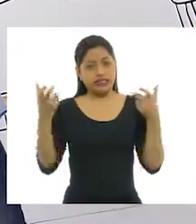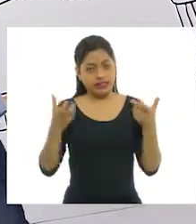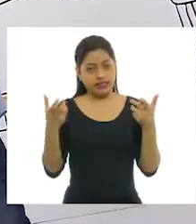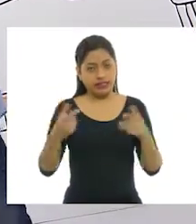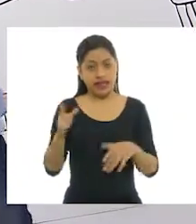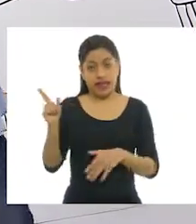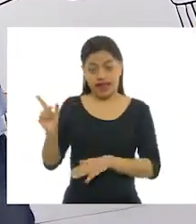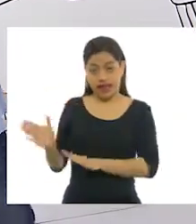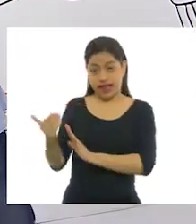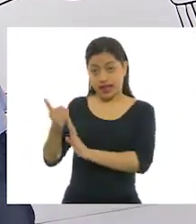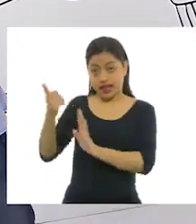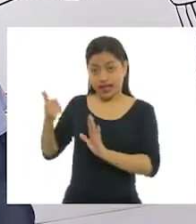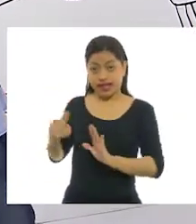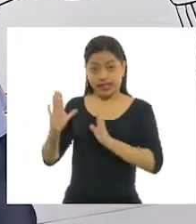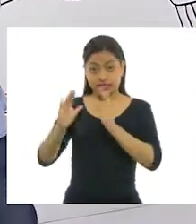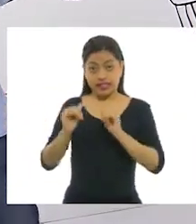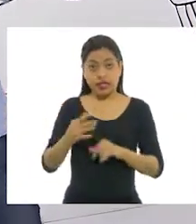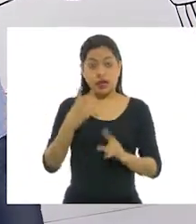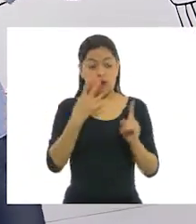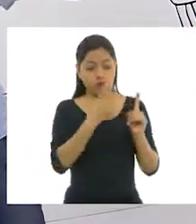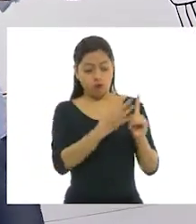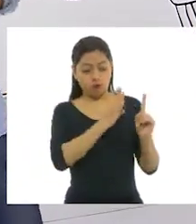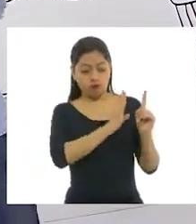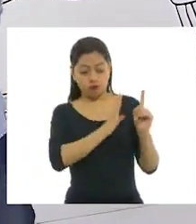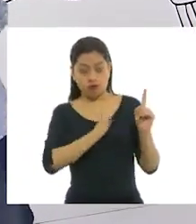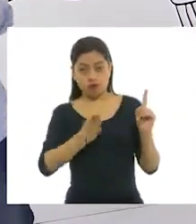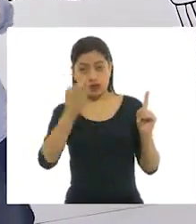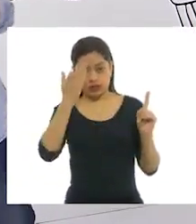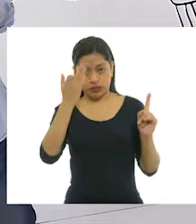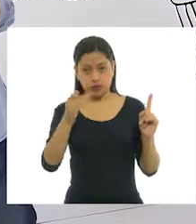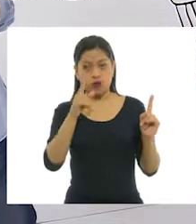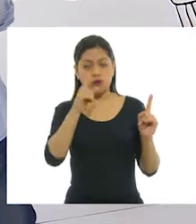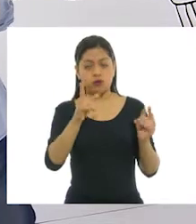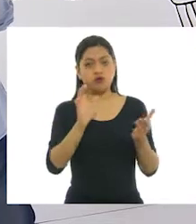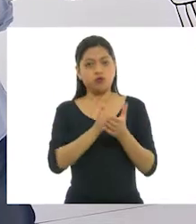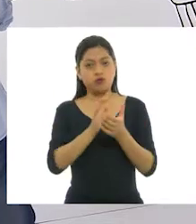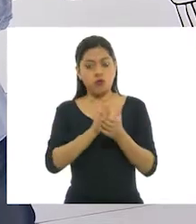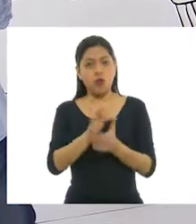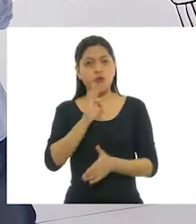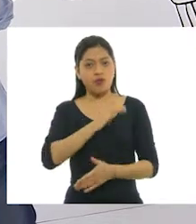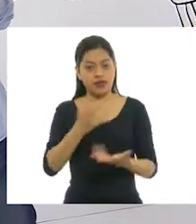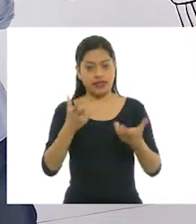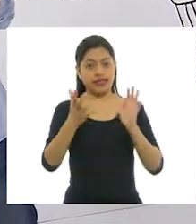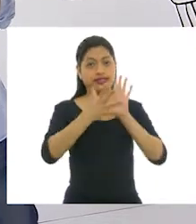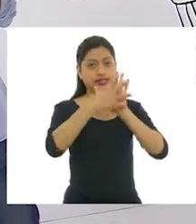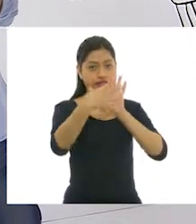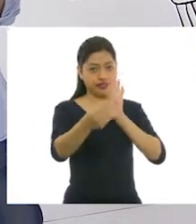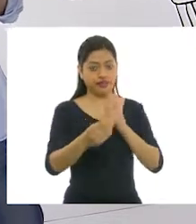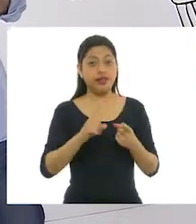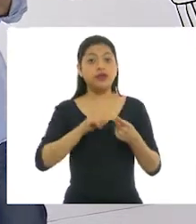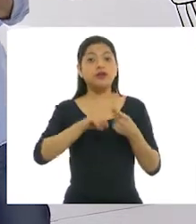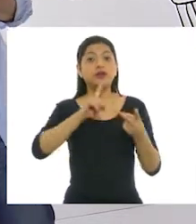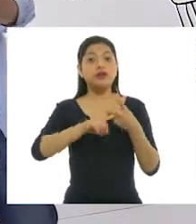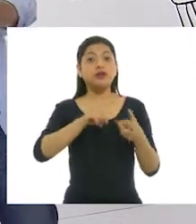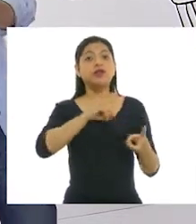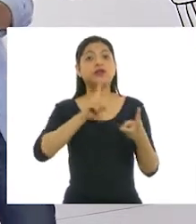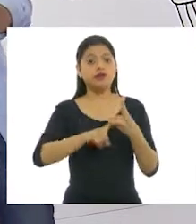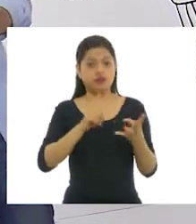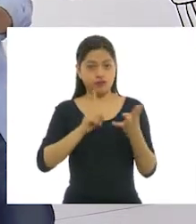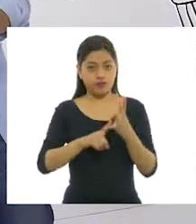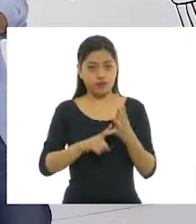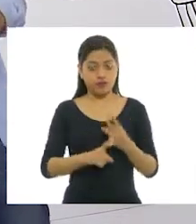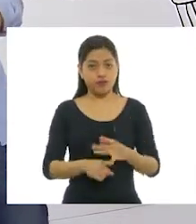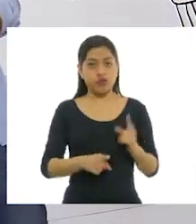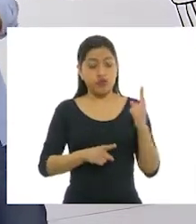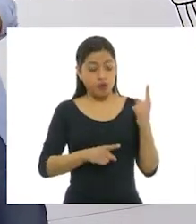enseñó Osvaldo a hacerlo, era en cuatro tiempos con nuestra mano. Hágalo conmigo. Un, dos, tres,